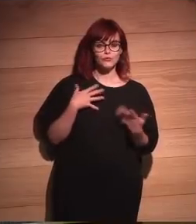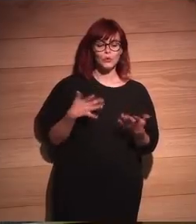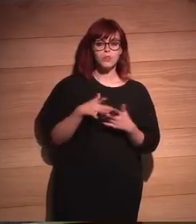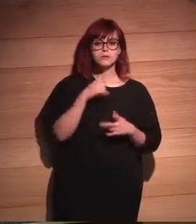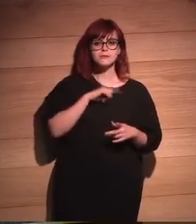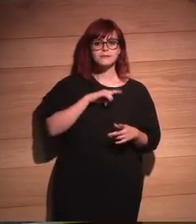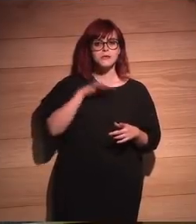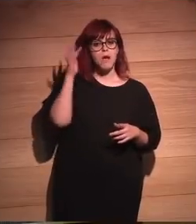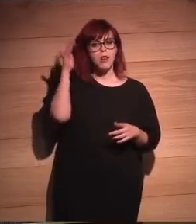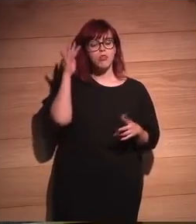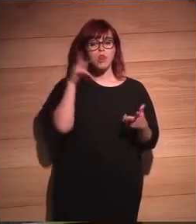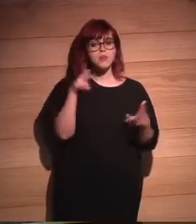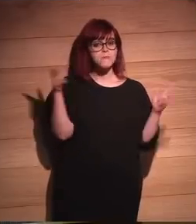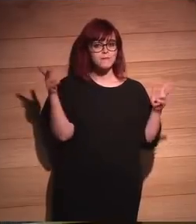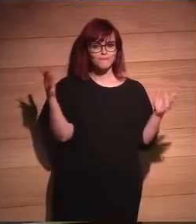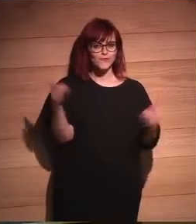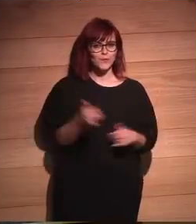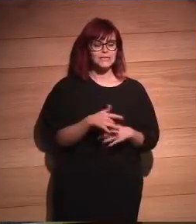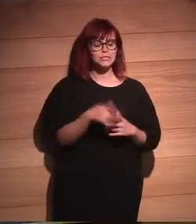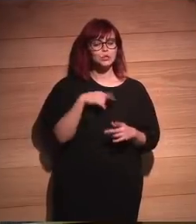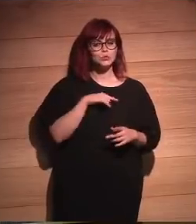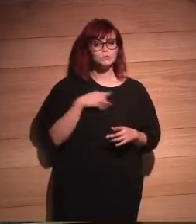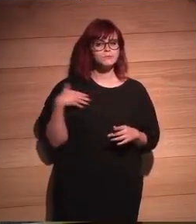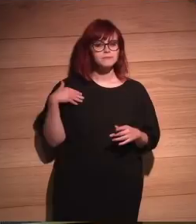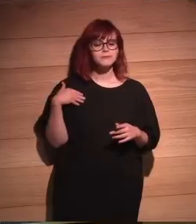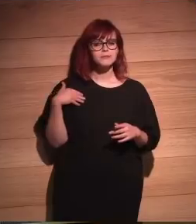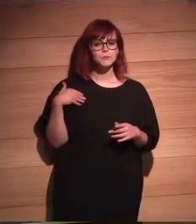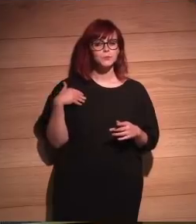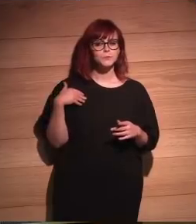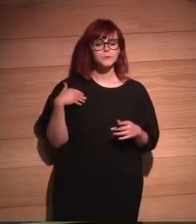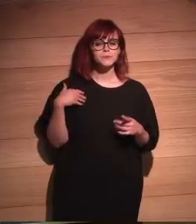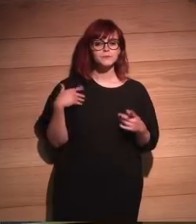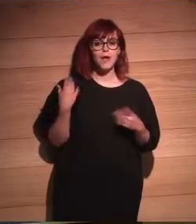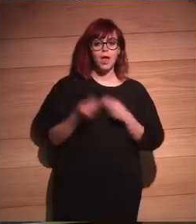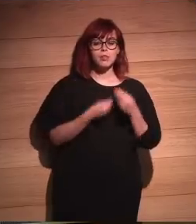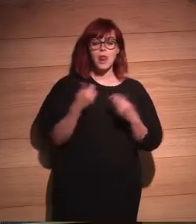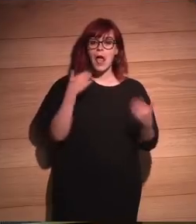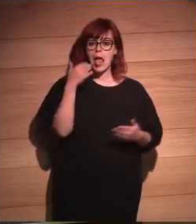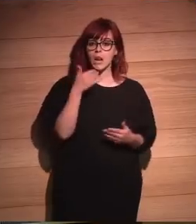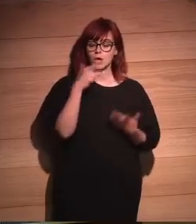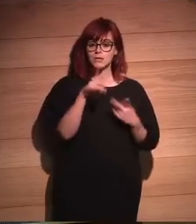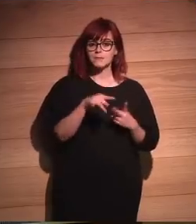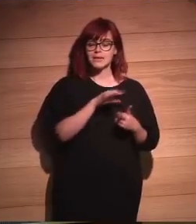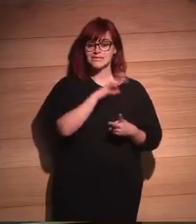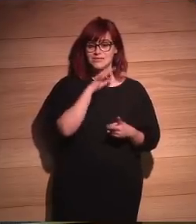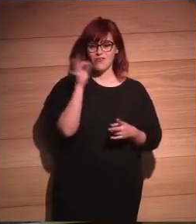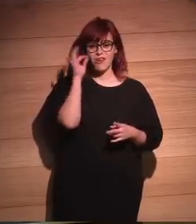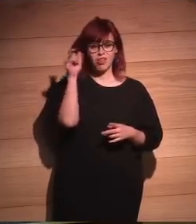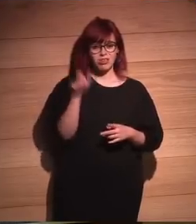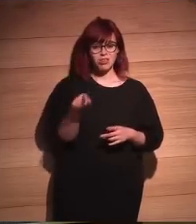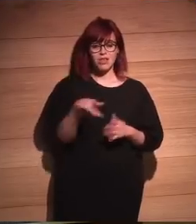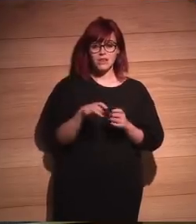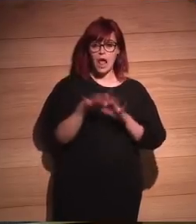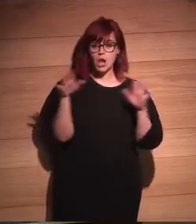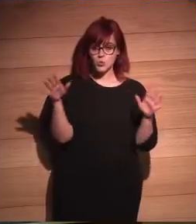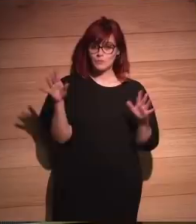imaginándonos libres, ¿no? Y eso, y ahí yo creo que tenemos que hacer algo. Y luego lo que dice la señorita, claro, si